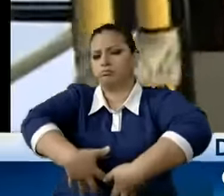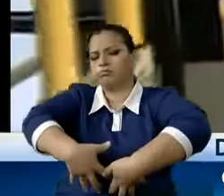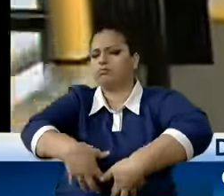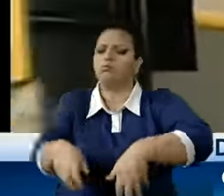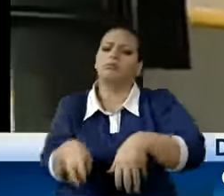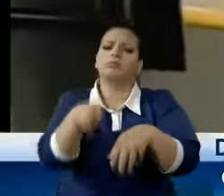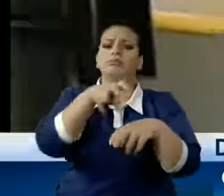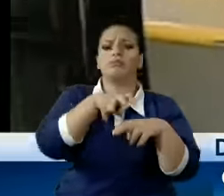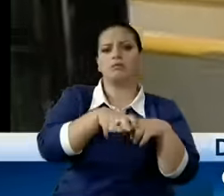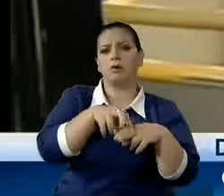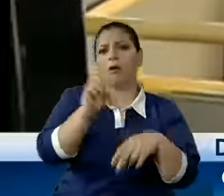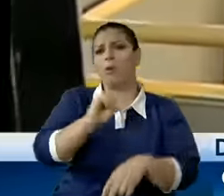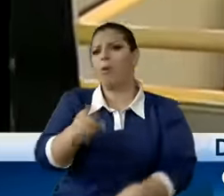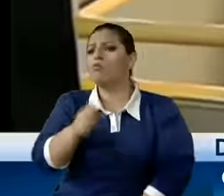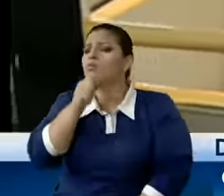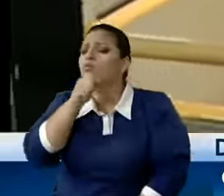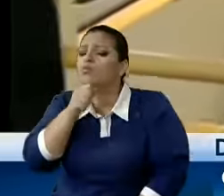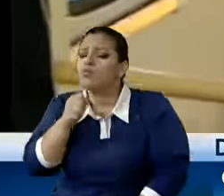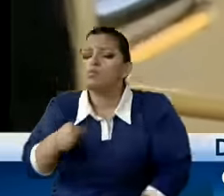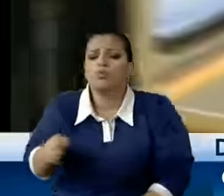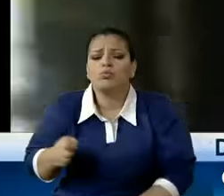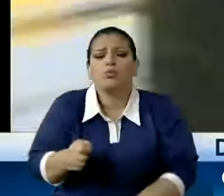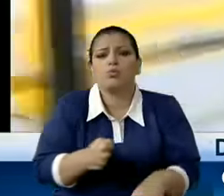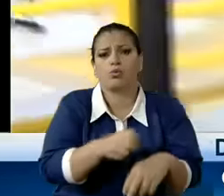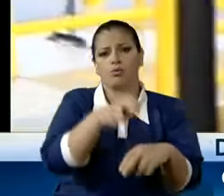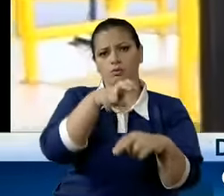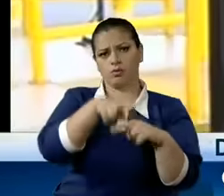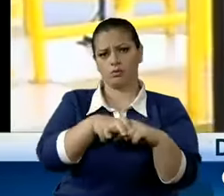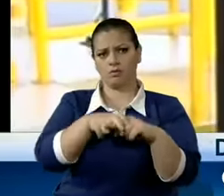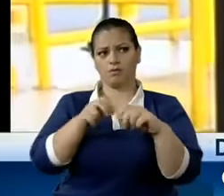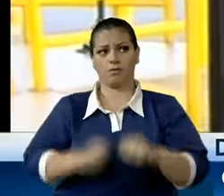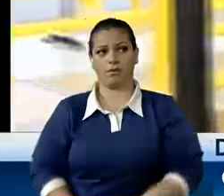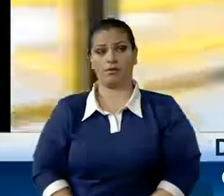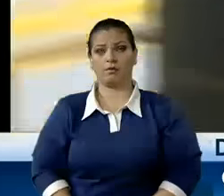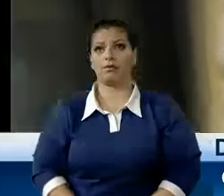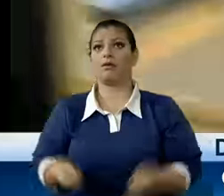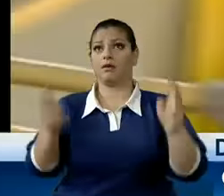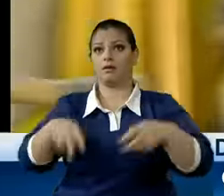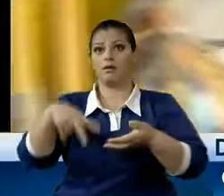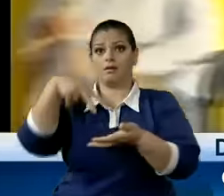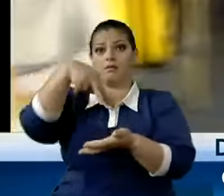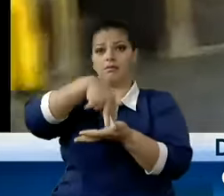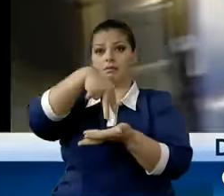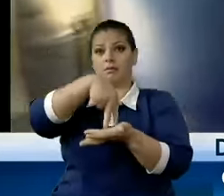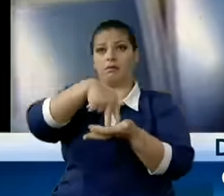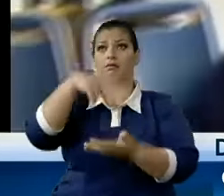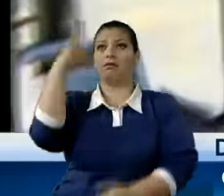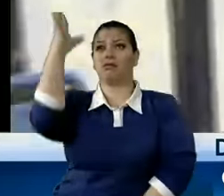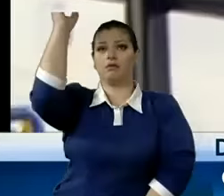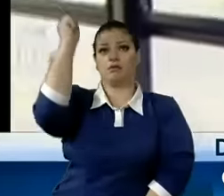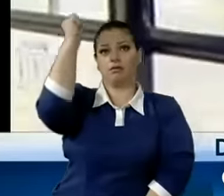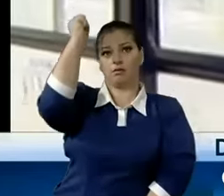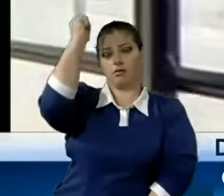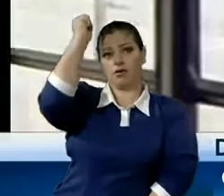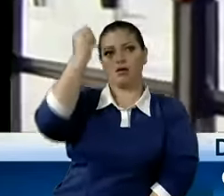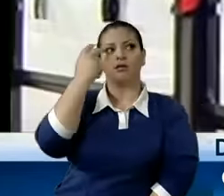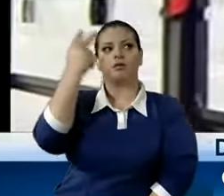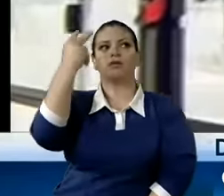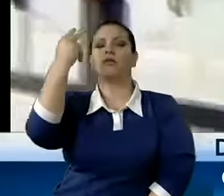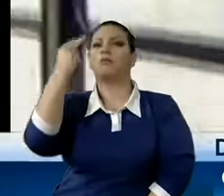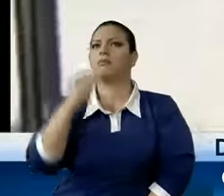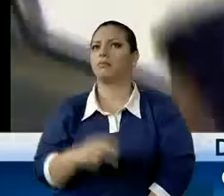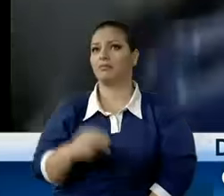También cuenta con las respectivas agarraderas, asumo yo, más de 20. Aquí están las agarraderas, los asientos amarillos, el espacio